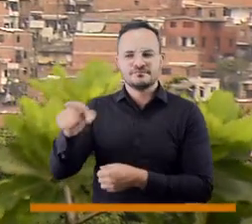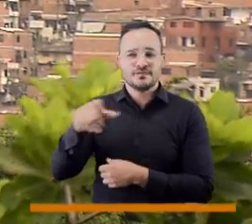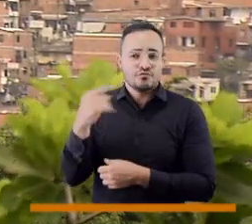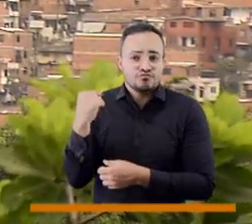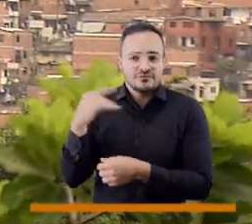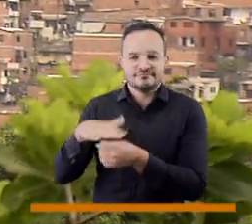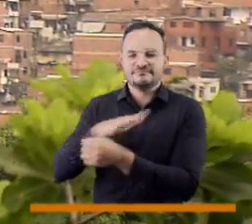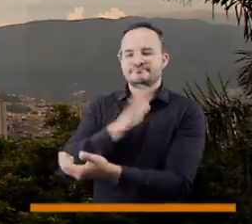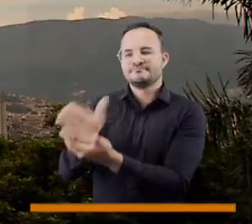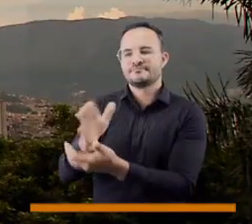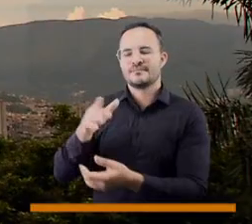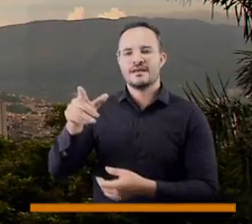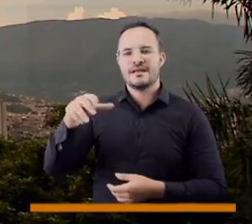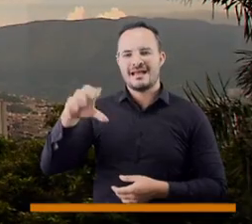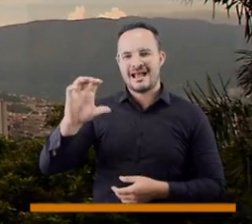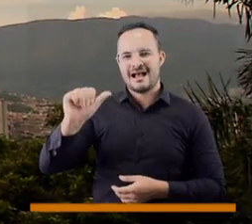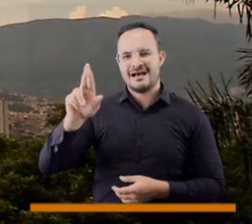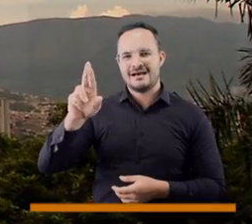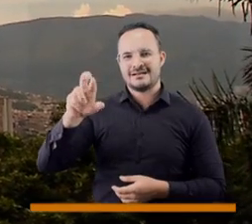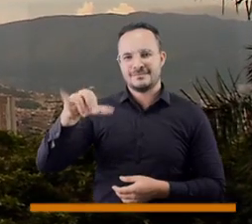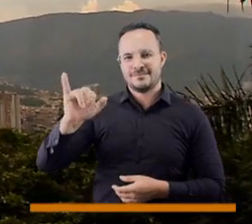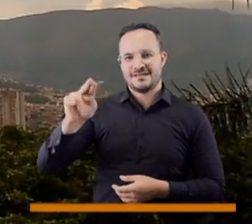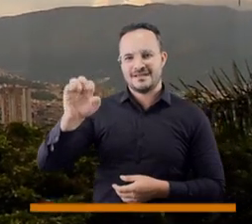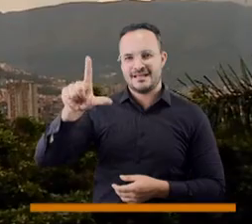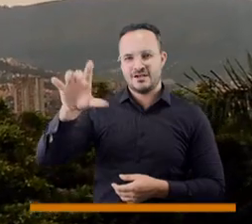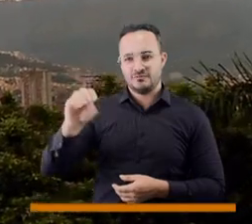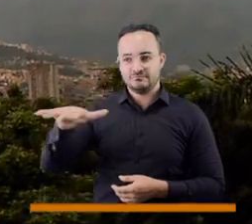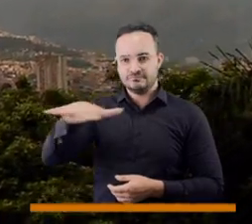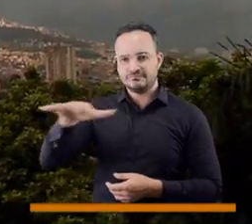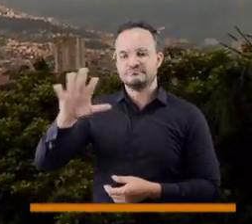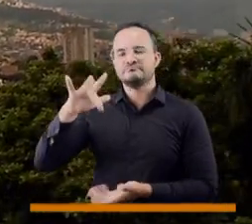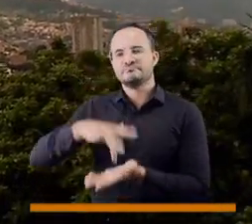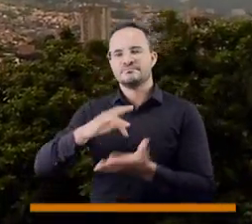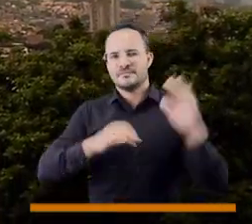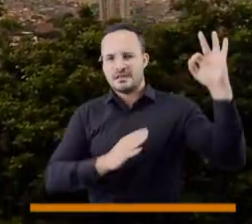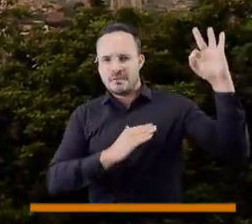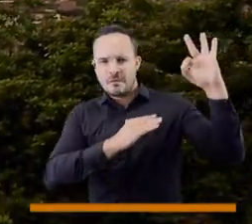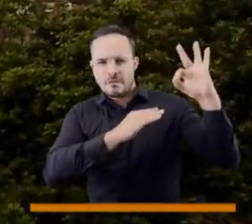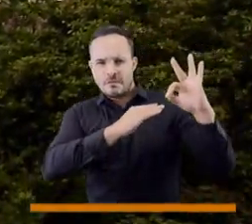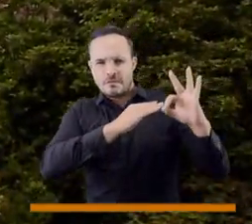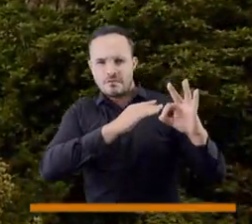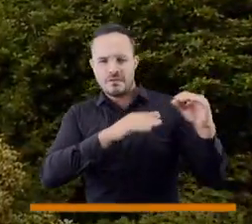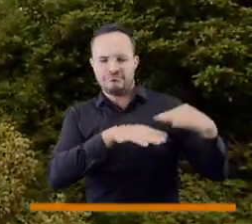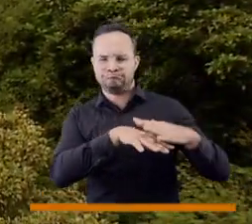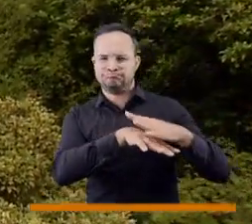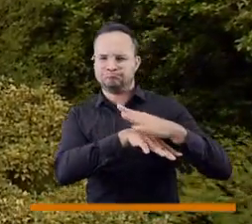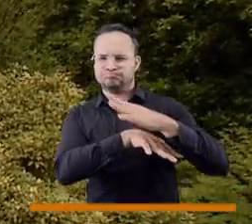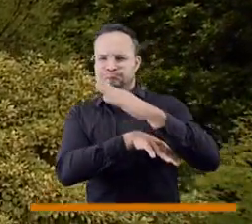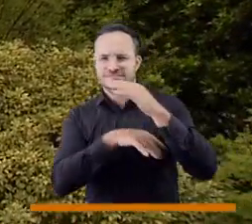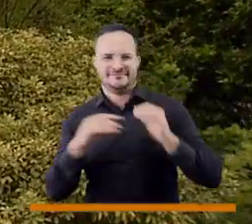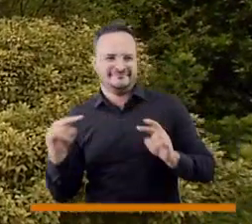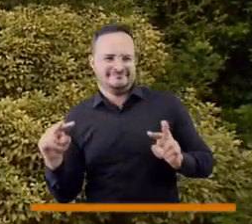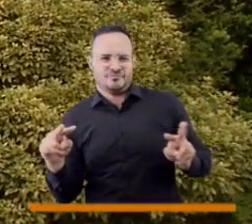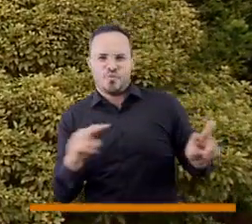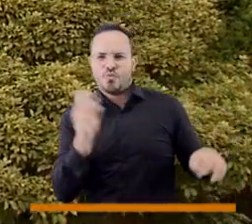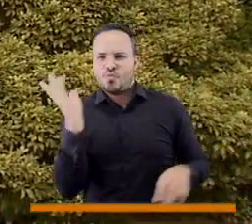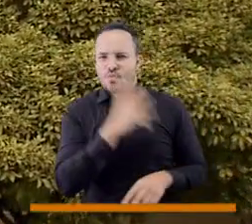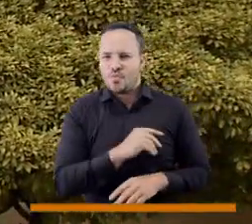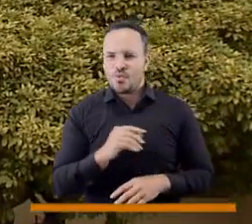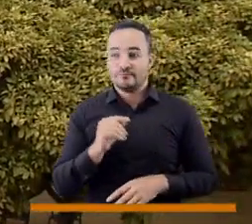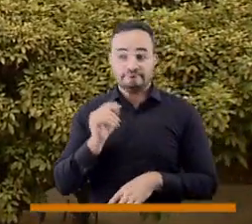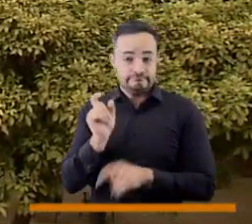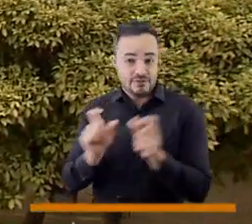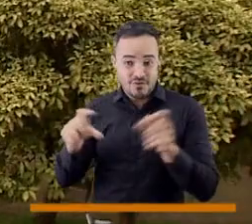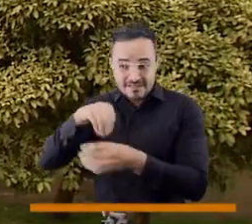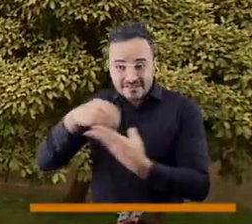tuve la oportunidad de observar un atardecer maravilloso de esos que están vistiendo Medellín últimamente, y son personas muy especiales, como